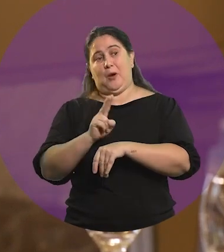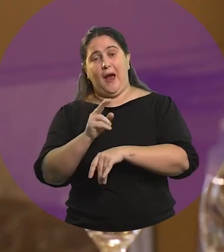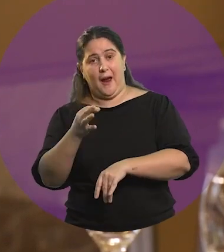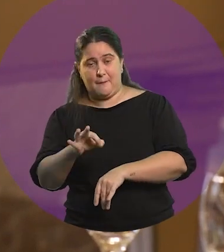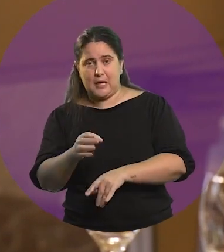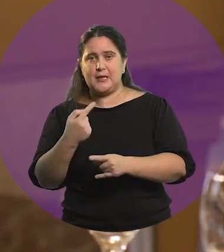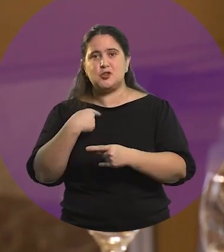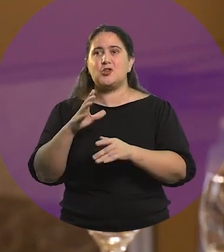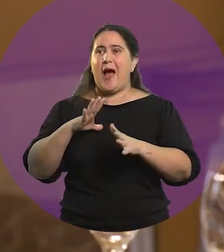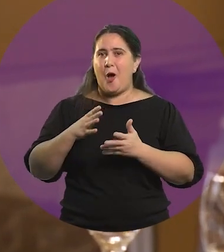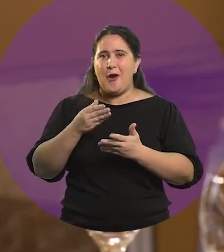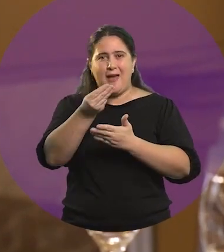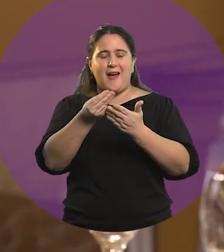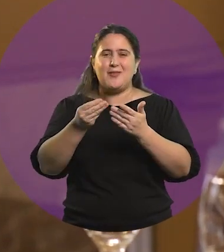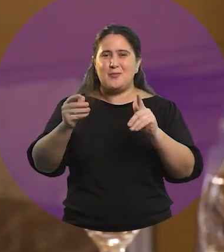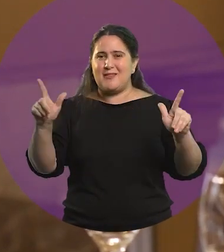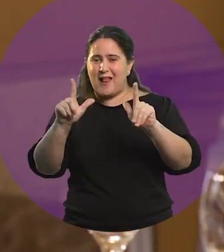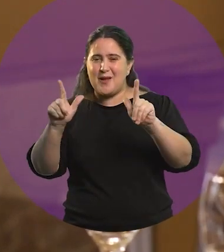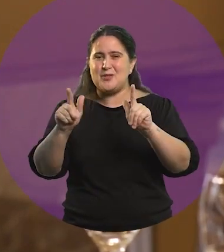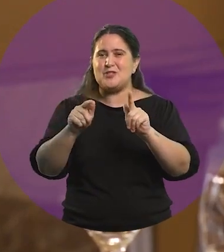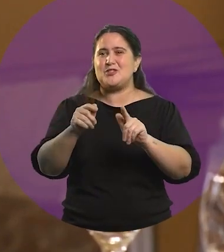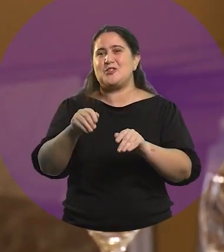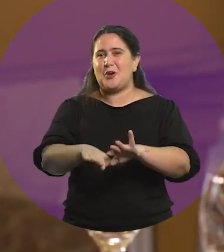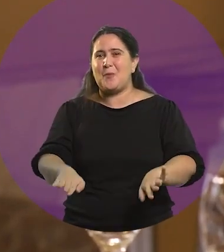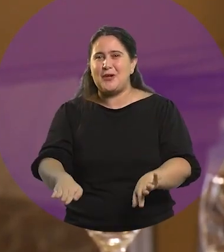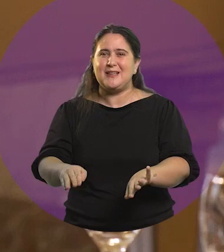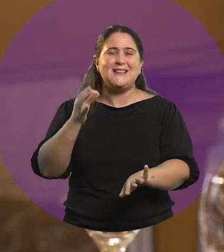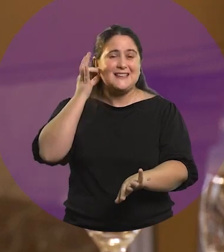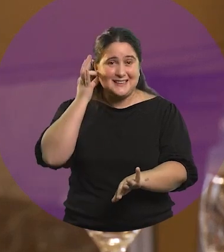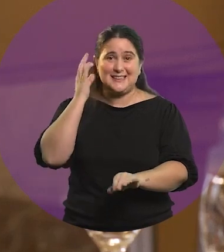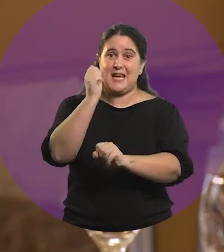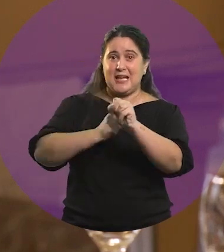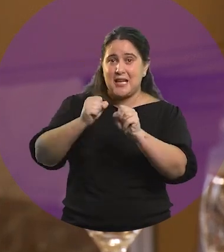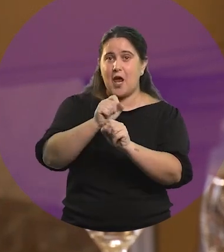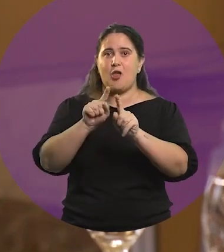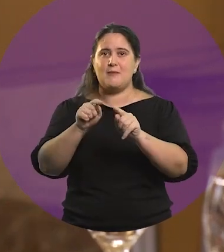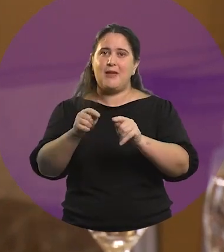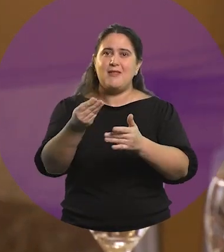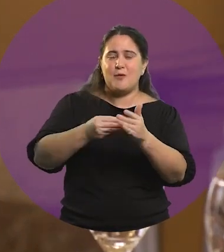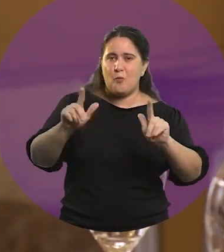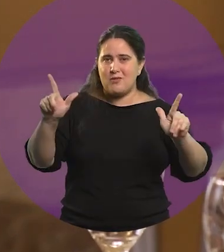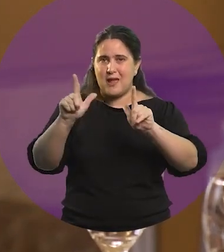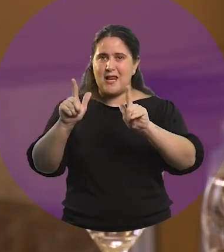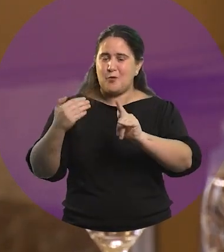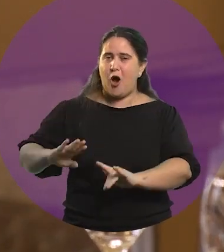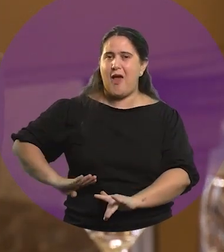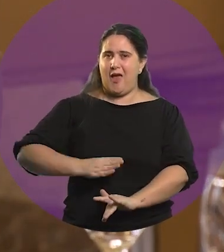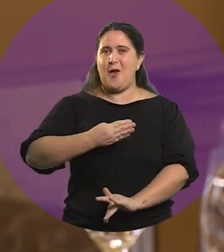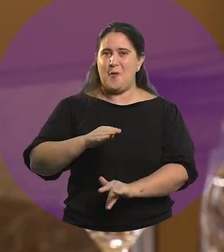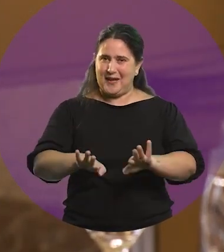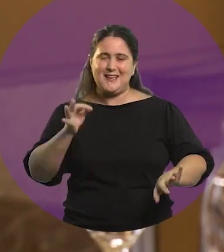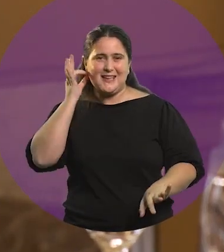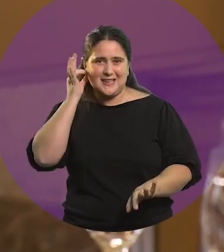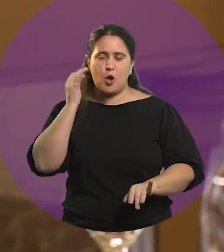yo miro y tengo series animadas de niñas ingenieras, tengo series animadas de niñas